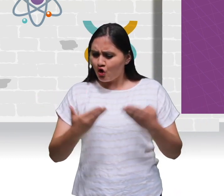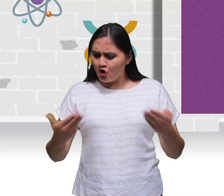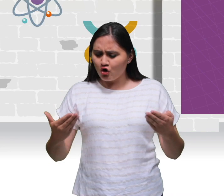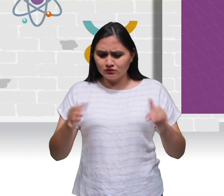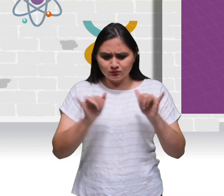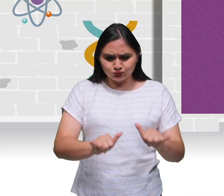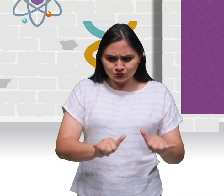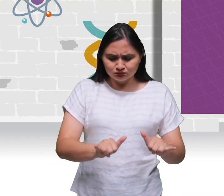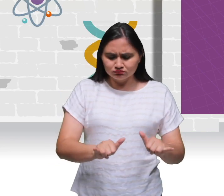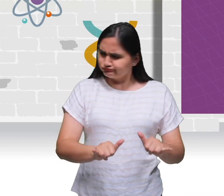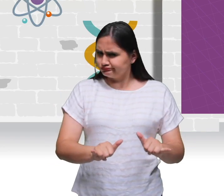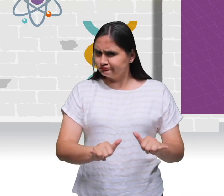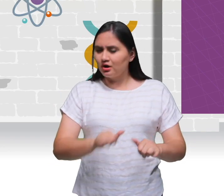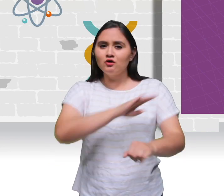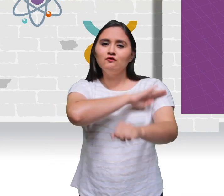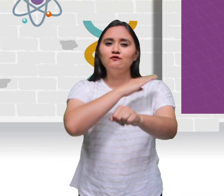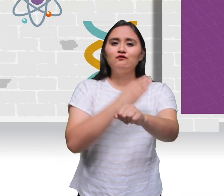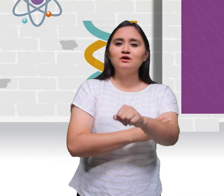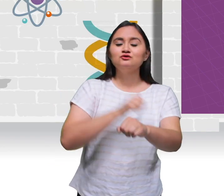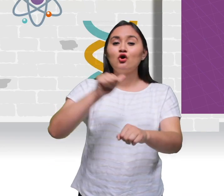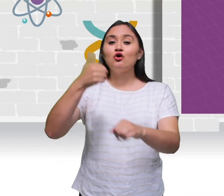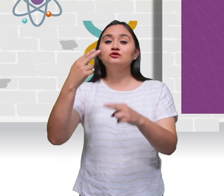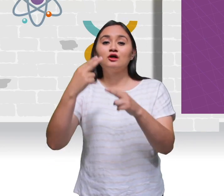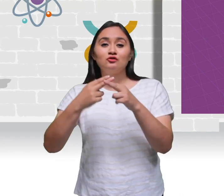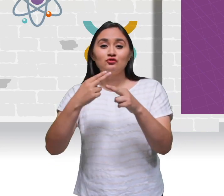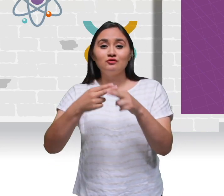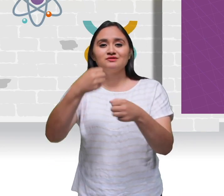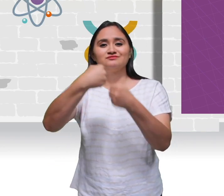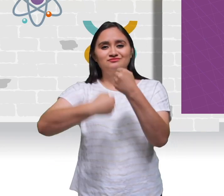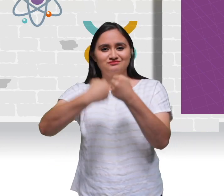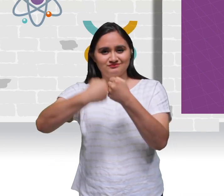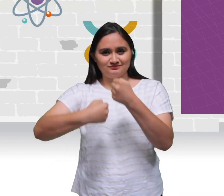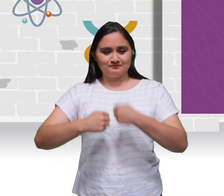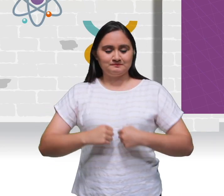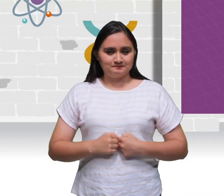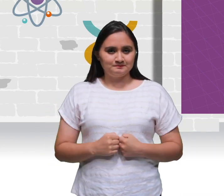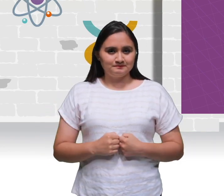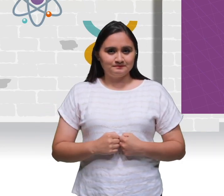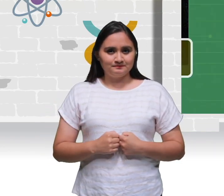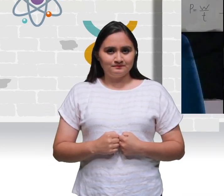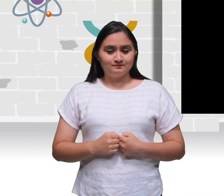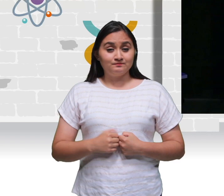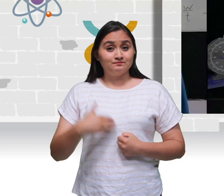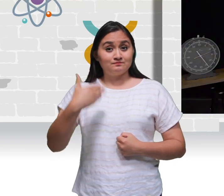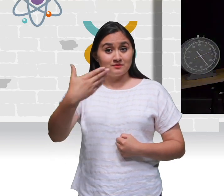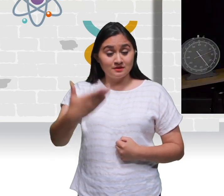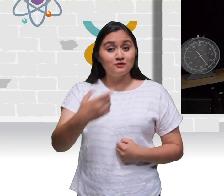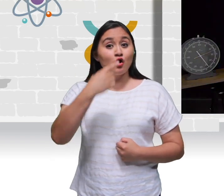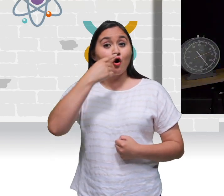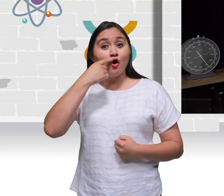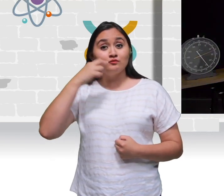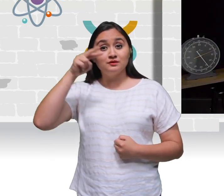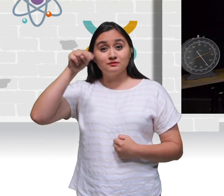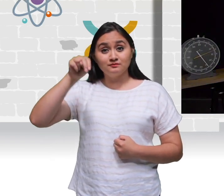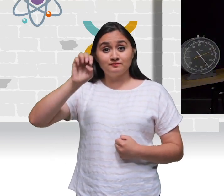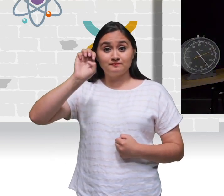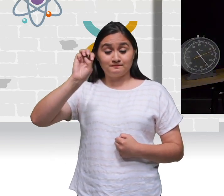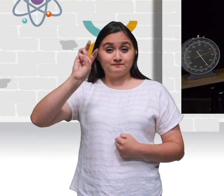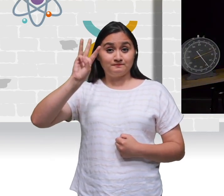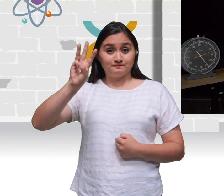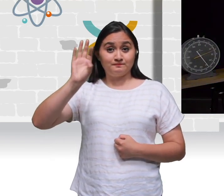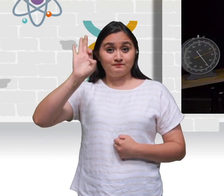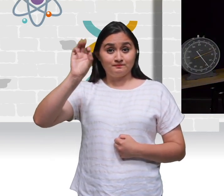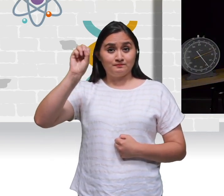la causante de que se detengan los cuerpos era una fuerza externa llamada fricción. Pero fue Newton quien